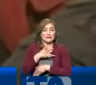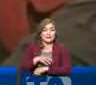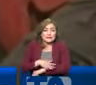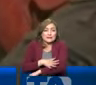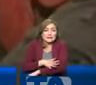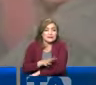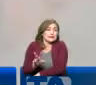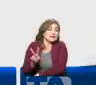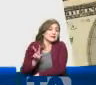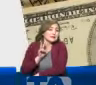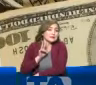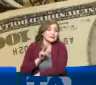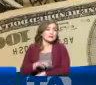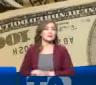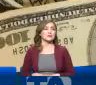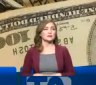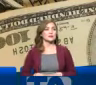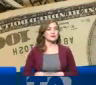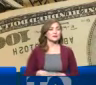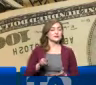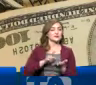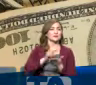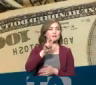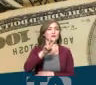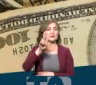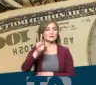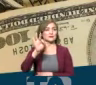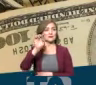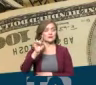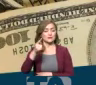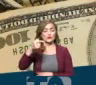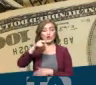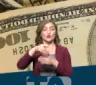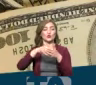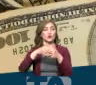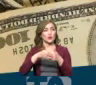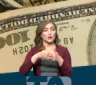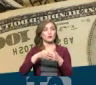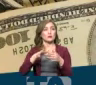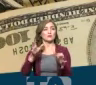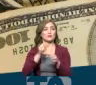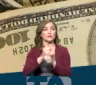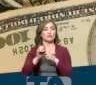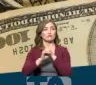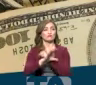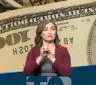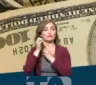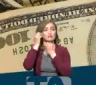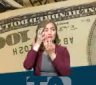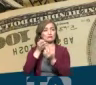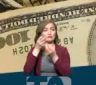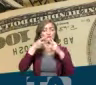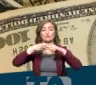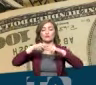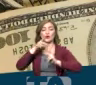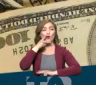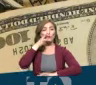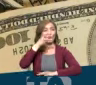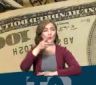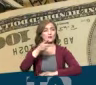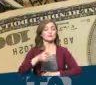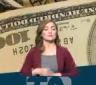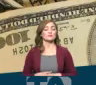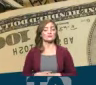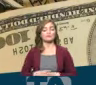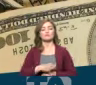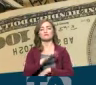de los damnificados. Y también se pagó 229 millones de dólares para que se realice una campaña informativa y de relaciones